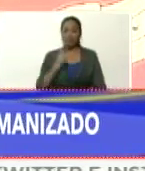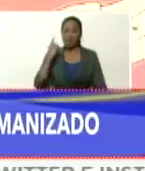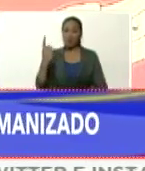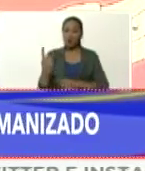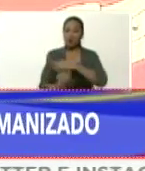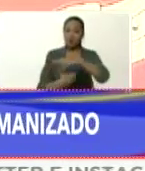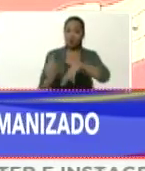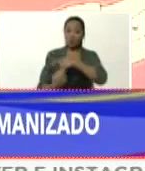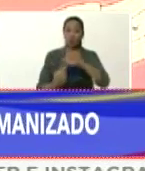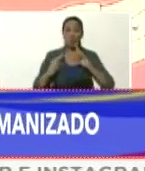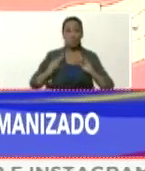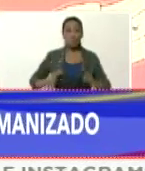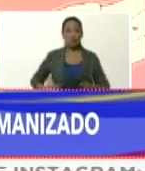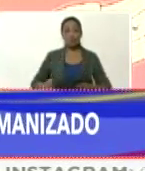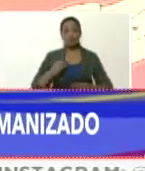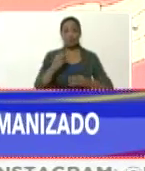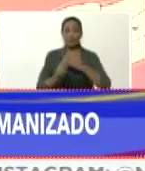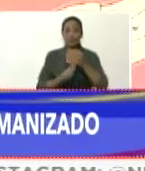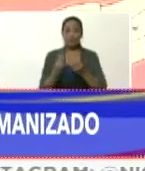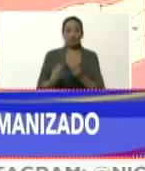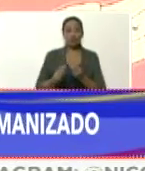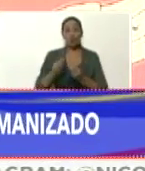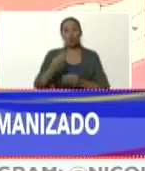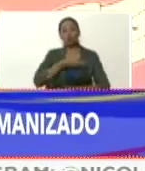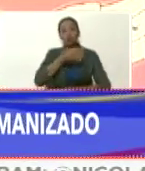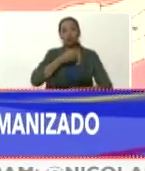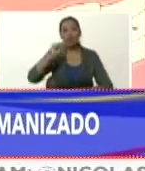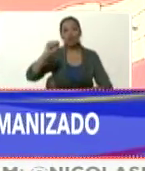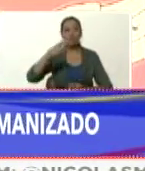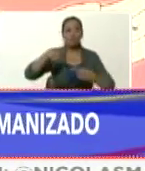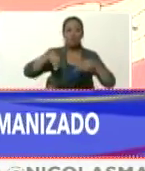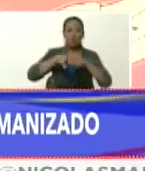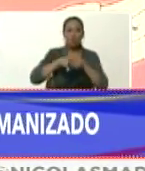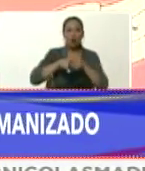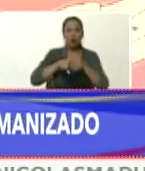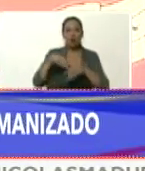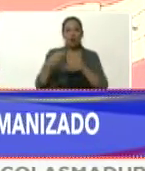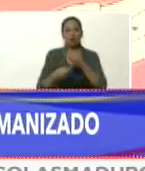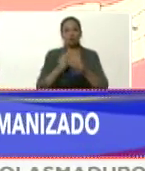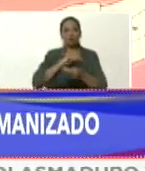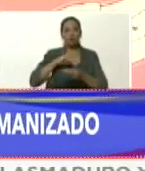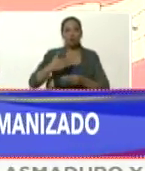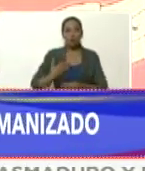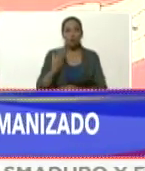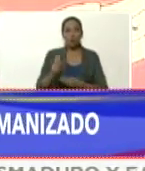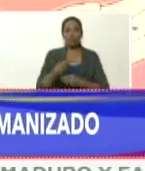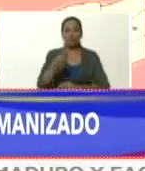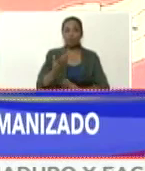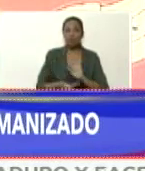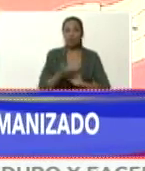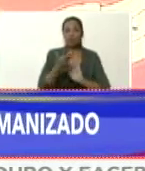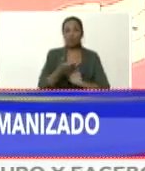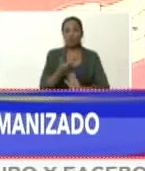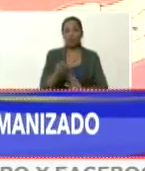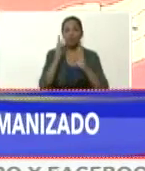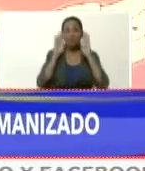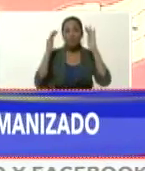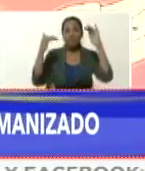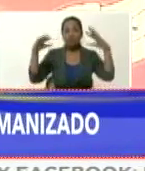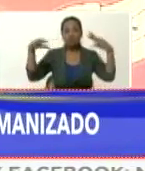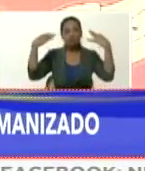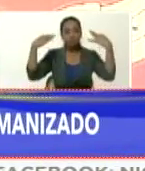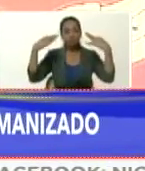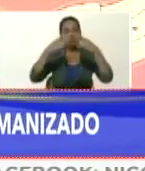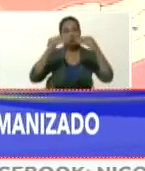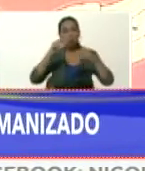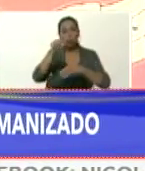humanista y socialista puede hacer esto que estamos haciendo. Por eso es muy importante, oído, atención,